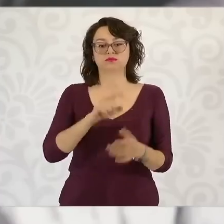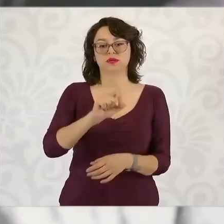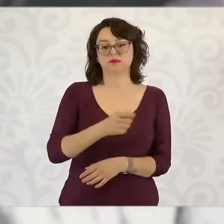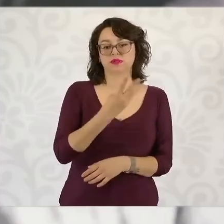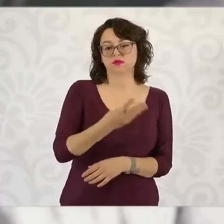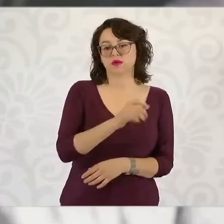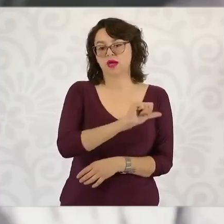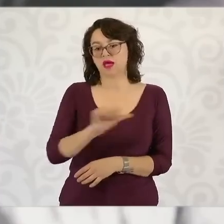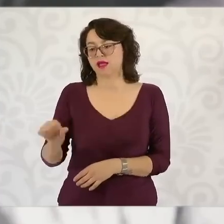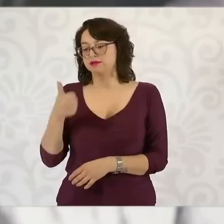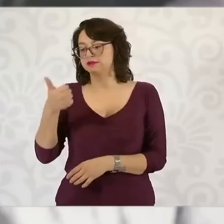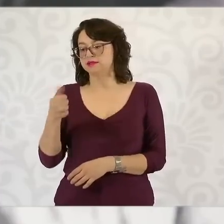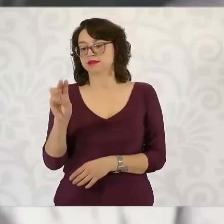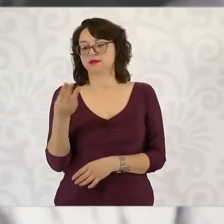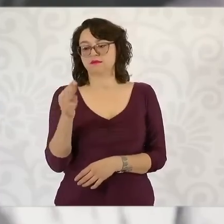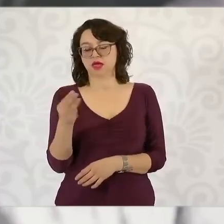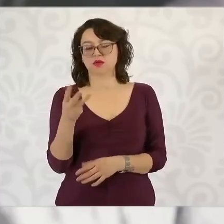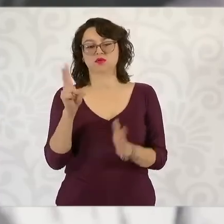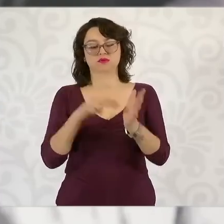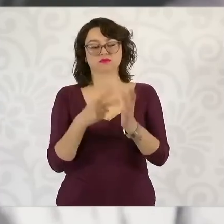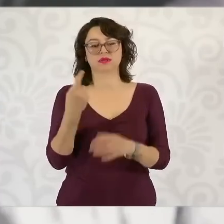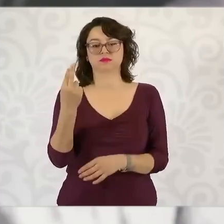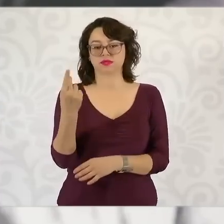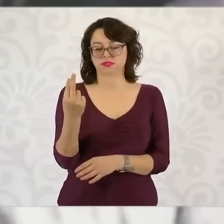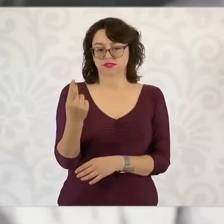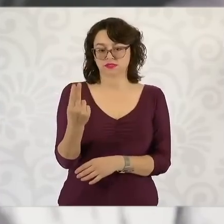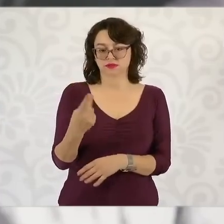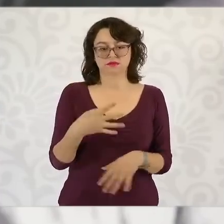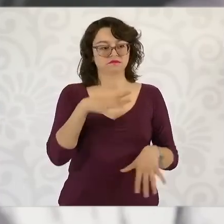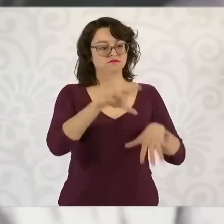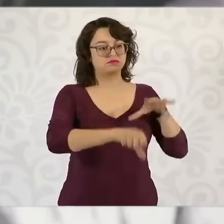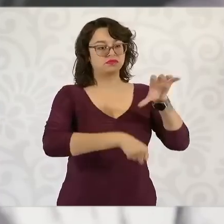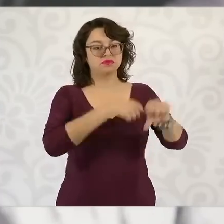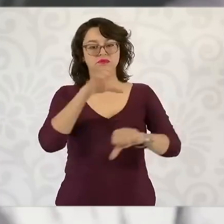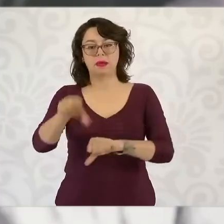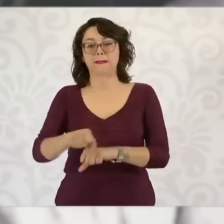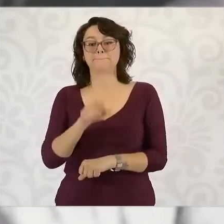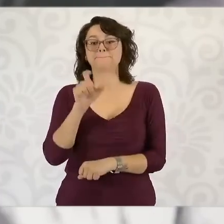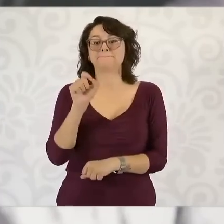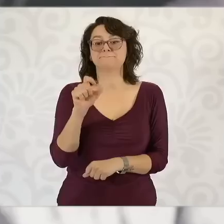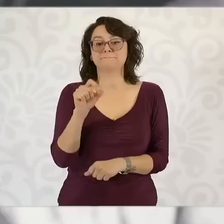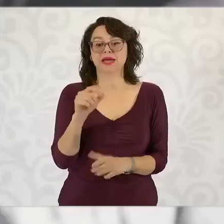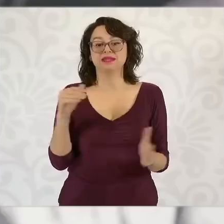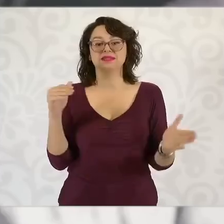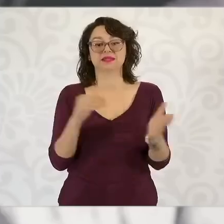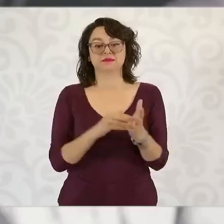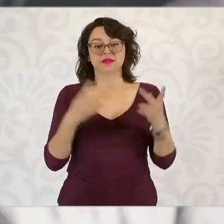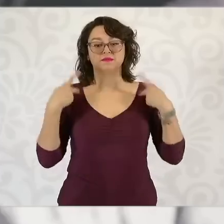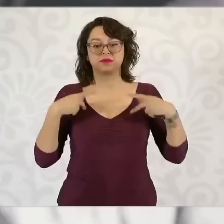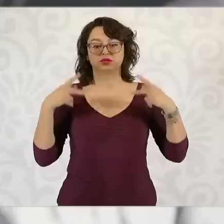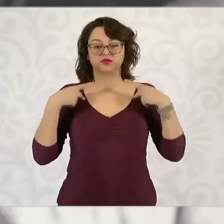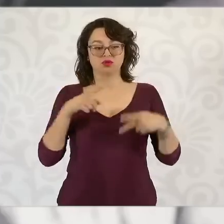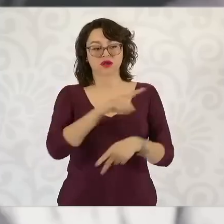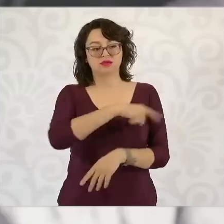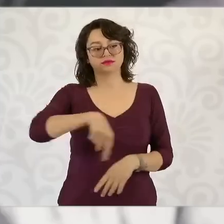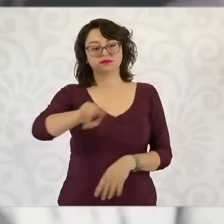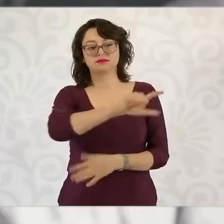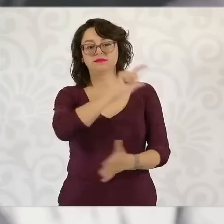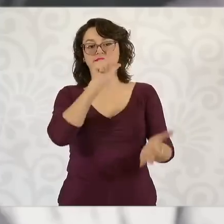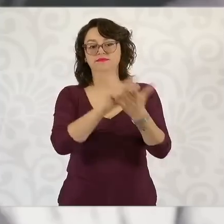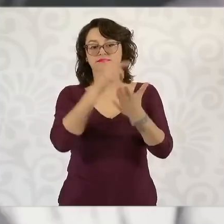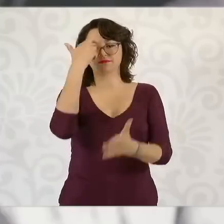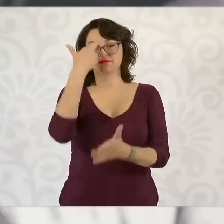6 de mayo del 2025, han sido detenidas más de 20,000 personas por delitos de alto impacto. Se han